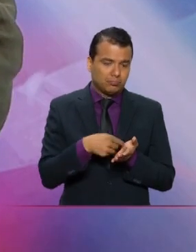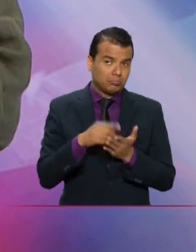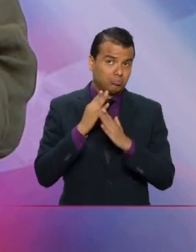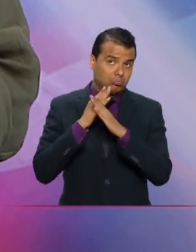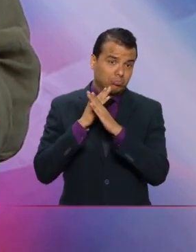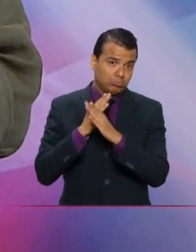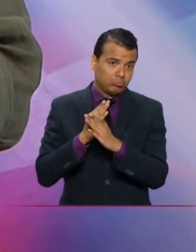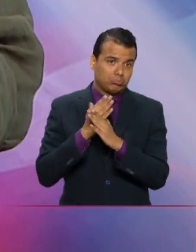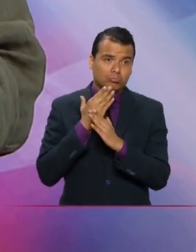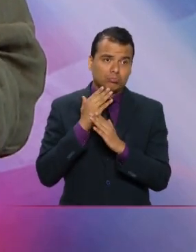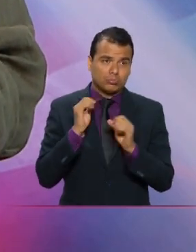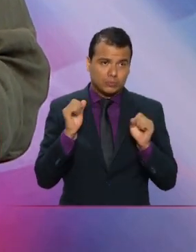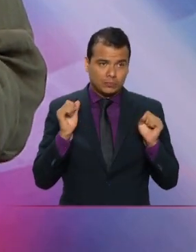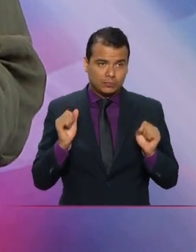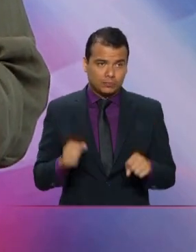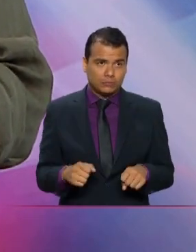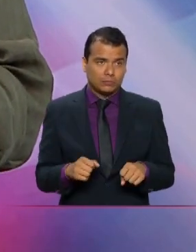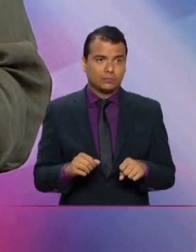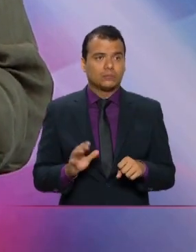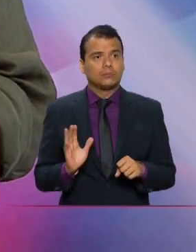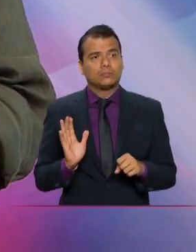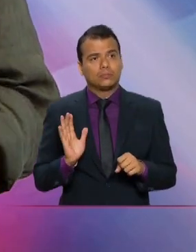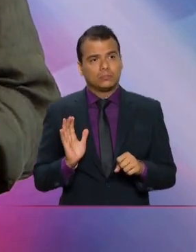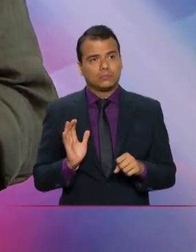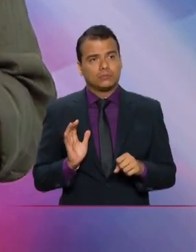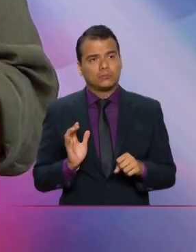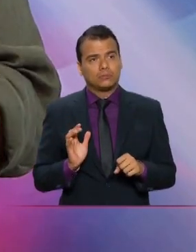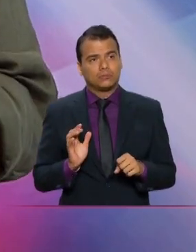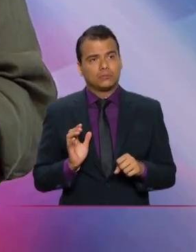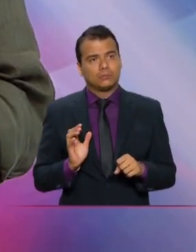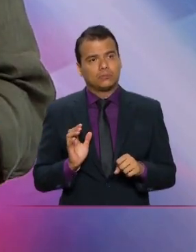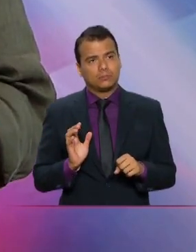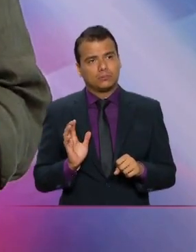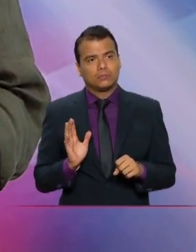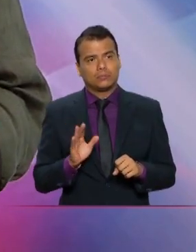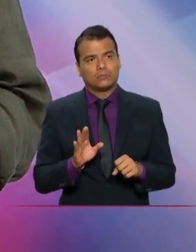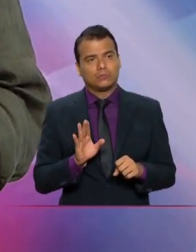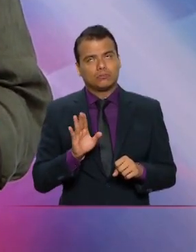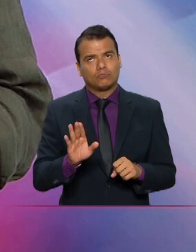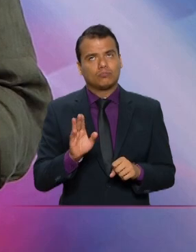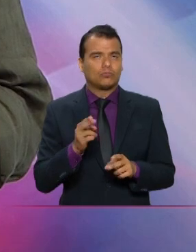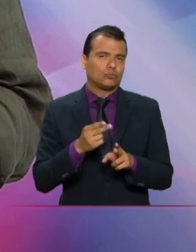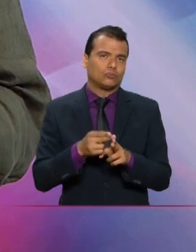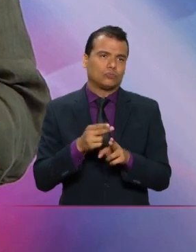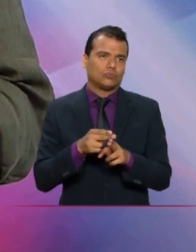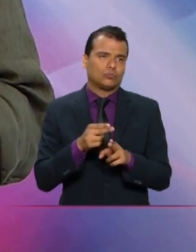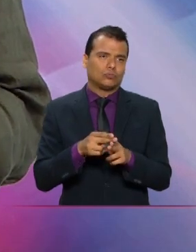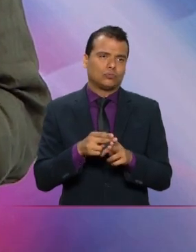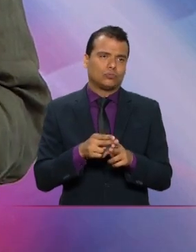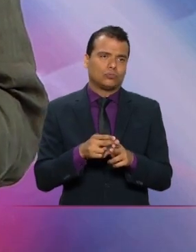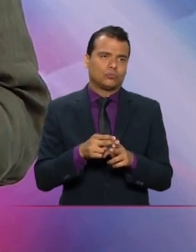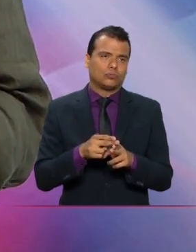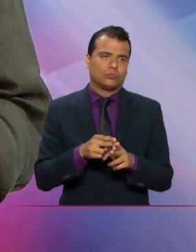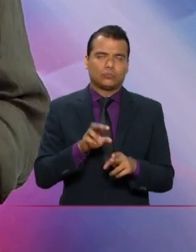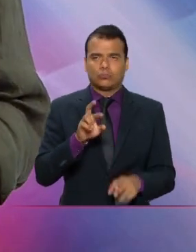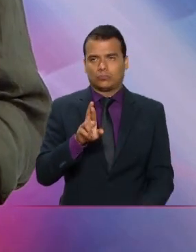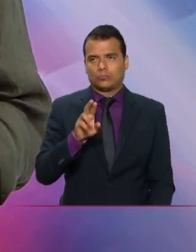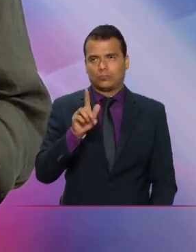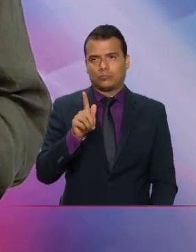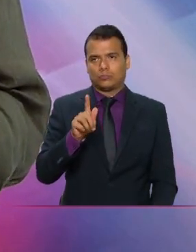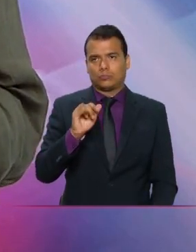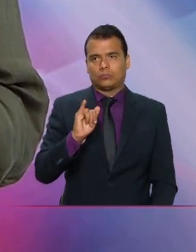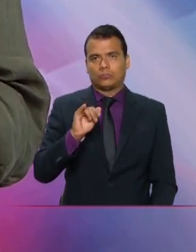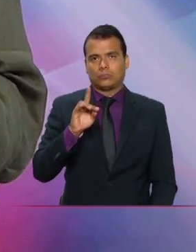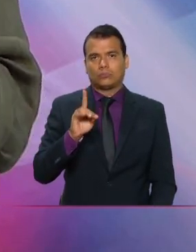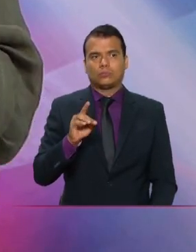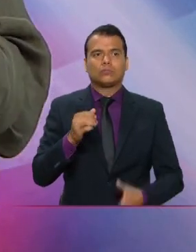las tarjetas en las billeteras. ¿Como sistemas de barrera? Sí, sistemas de barrera que se llaman sistemas de protección RFID, ¿sí?